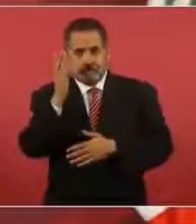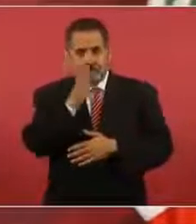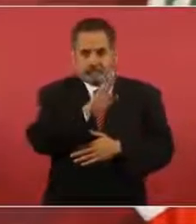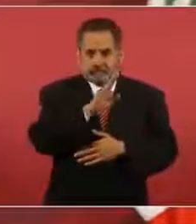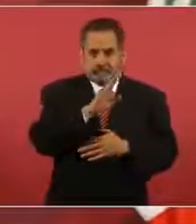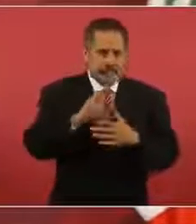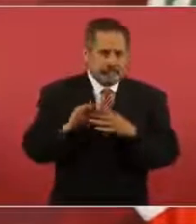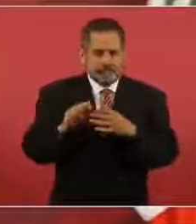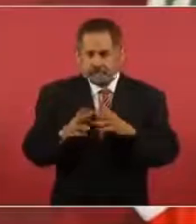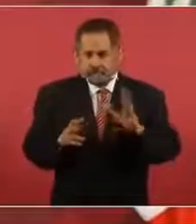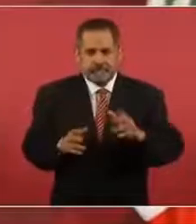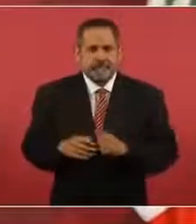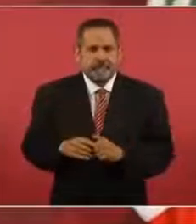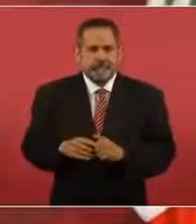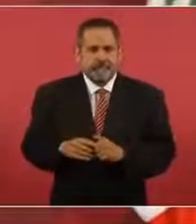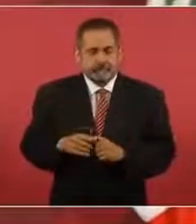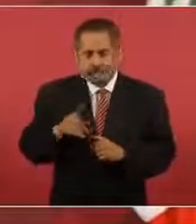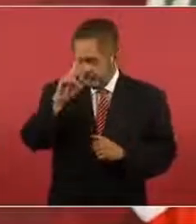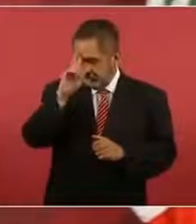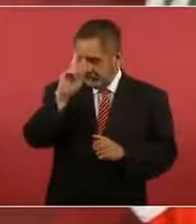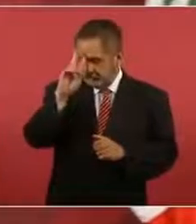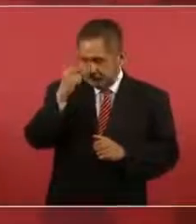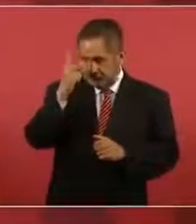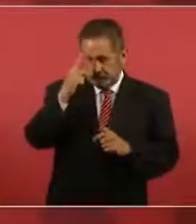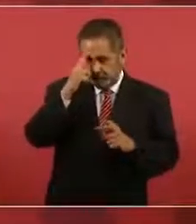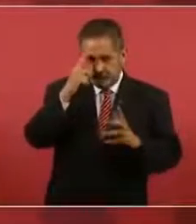los trastornos que produce,